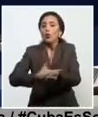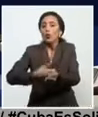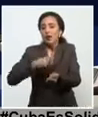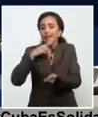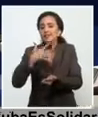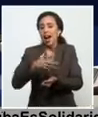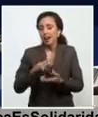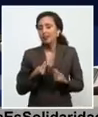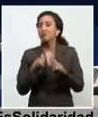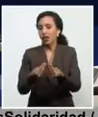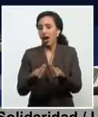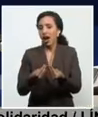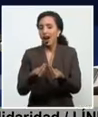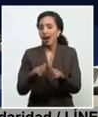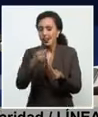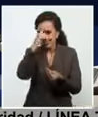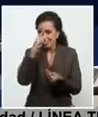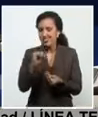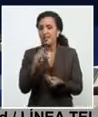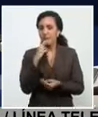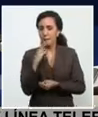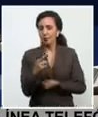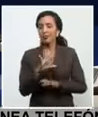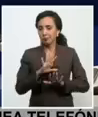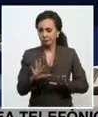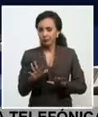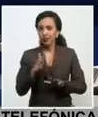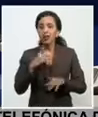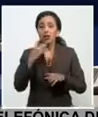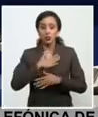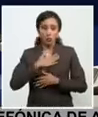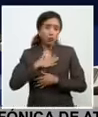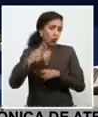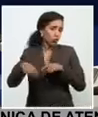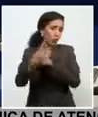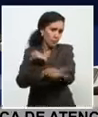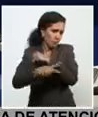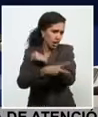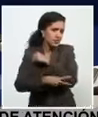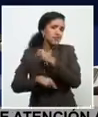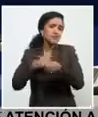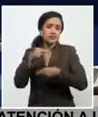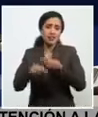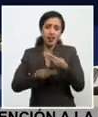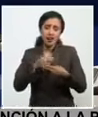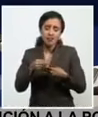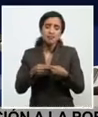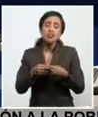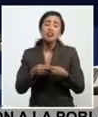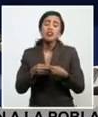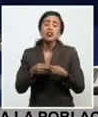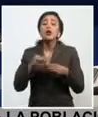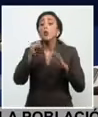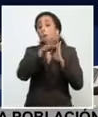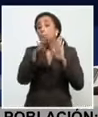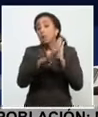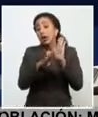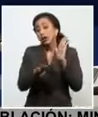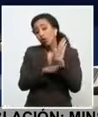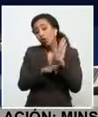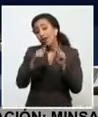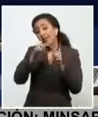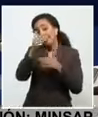respuesta es afirmativa. En nuestro país se utiliza y es un método de tratamiento de los